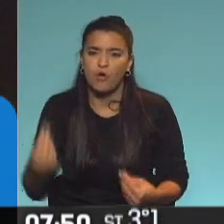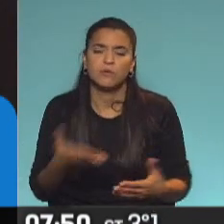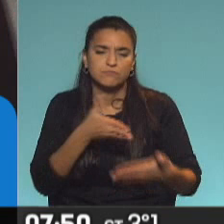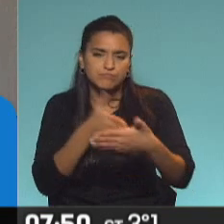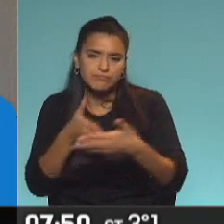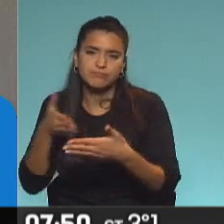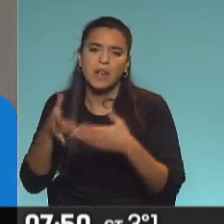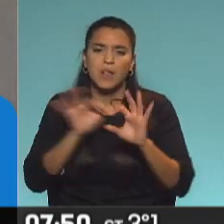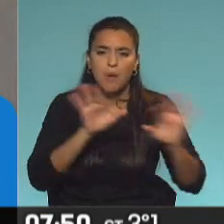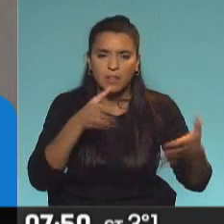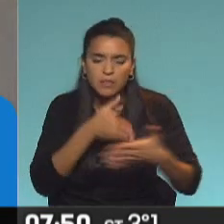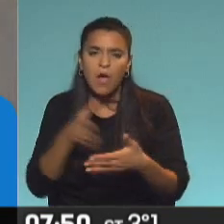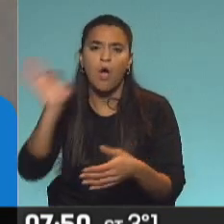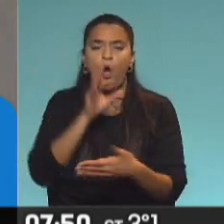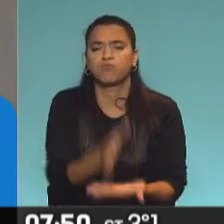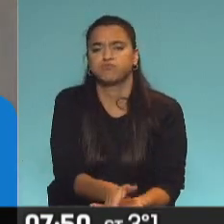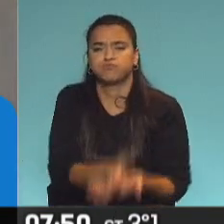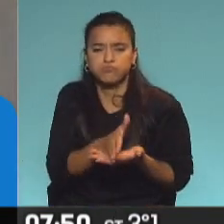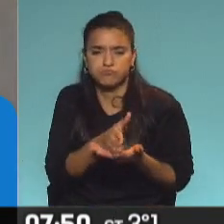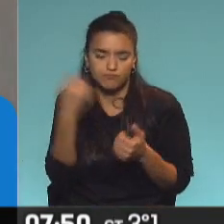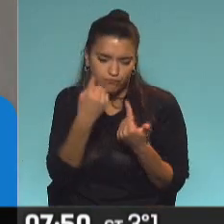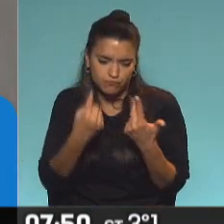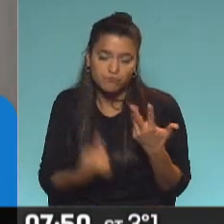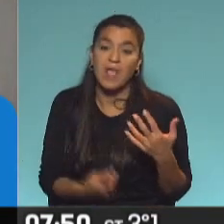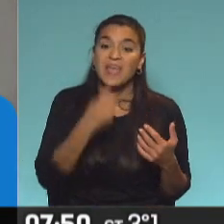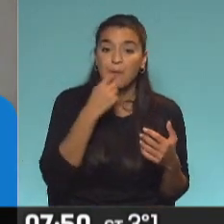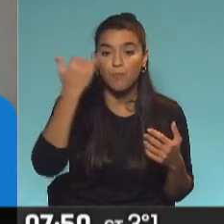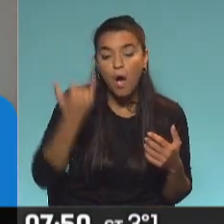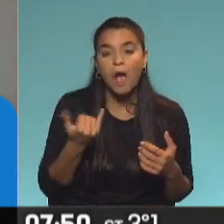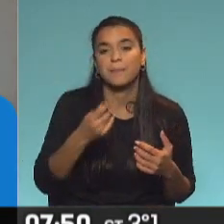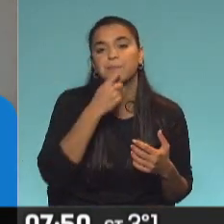de las libertades, el autoritarismo. Hay ejemplos